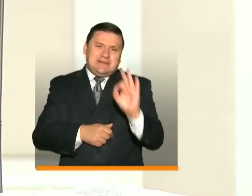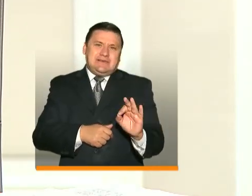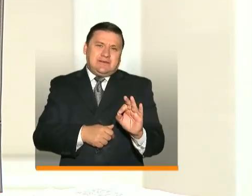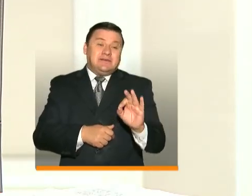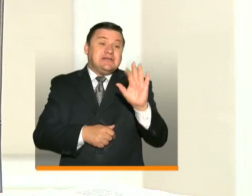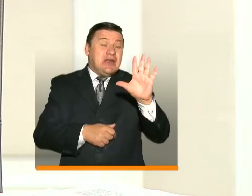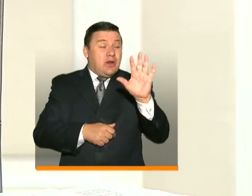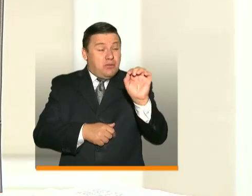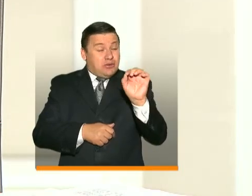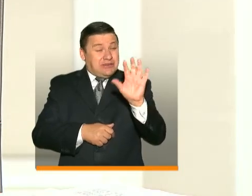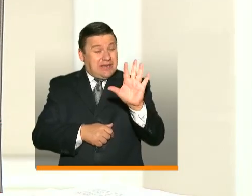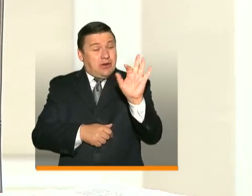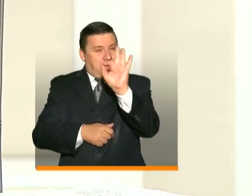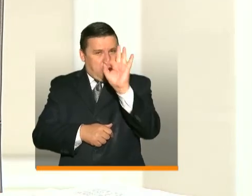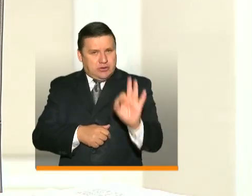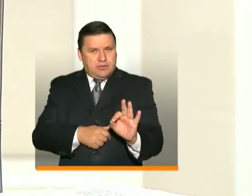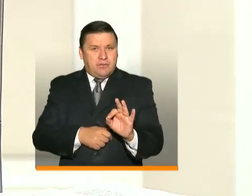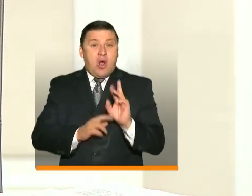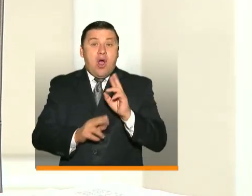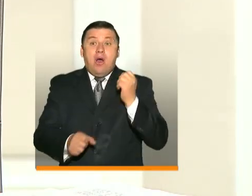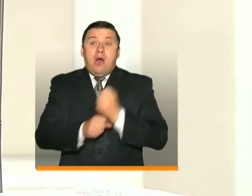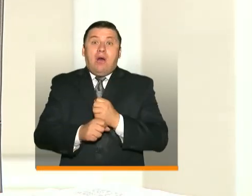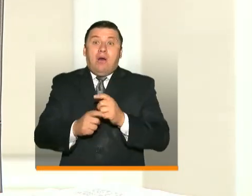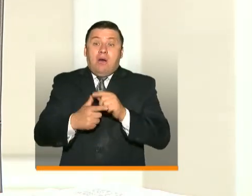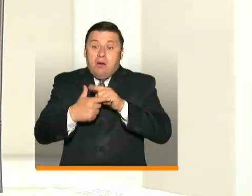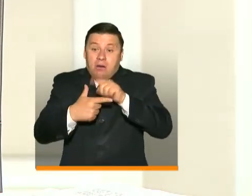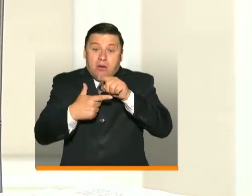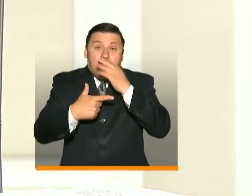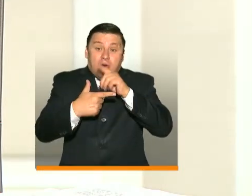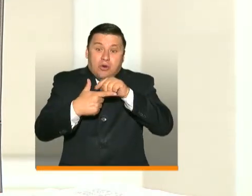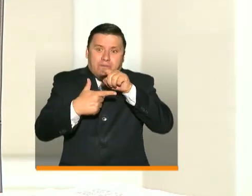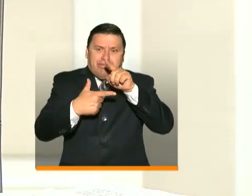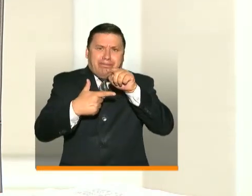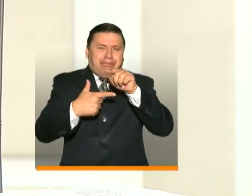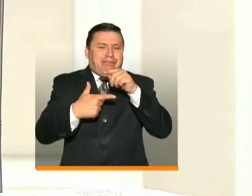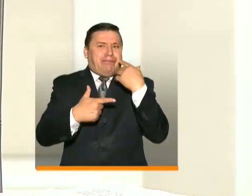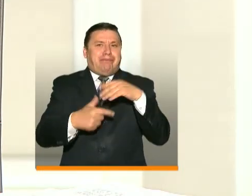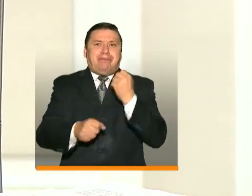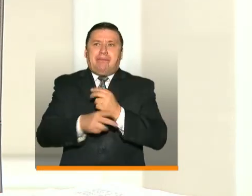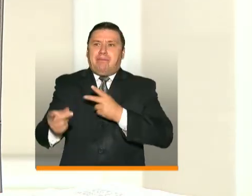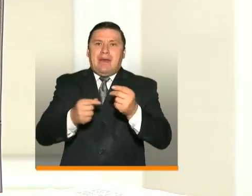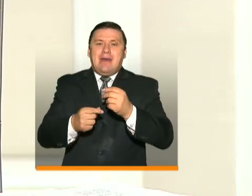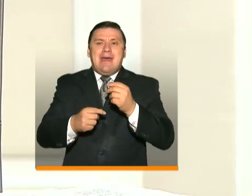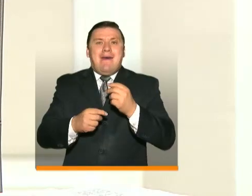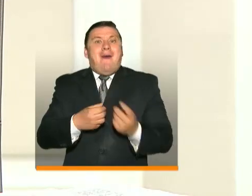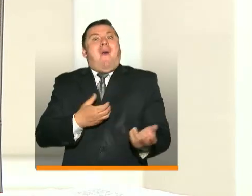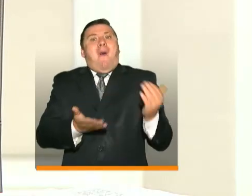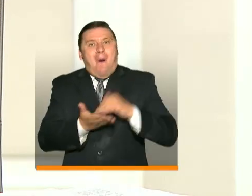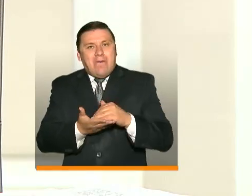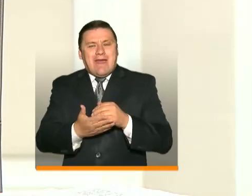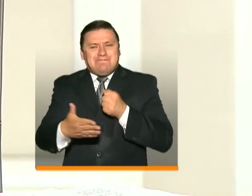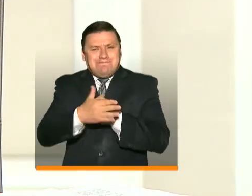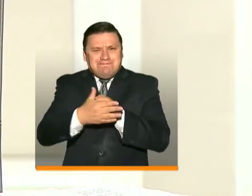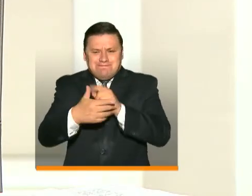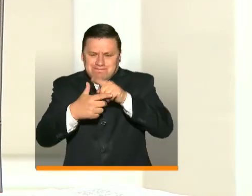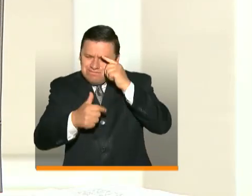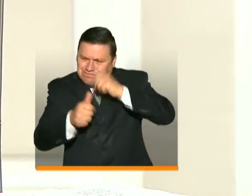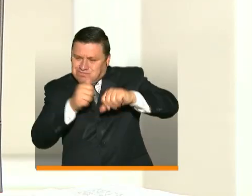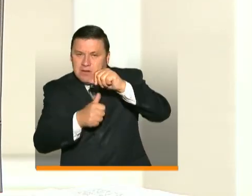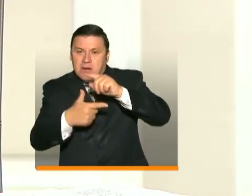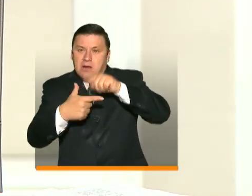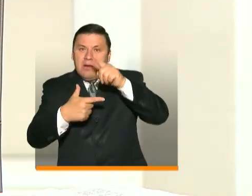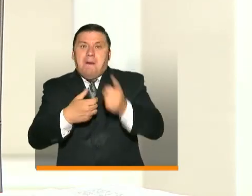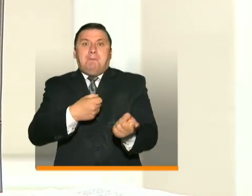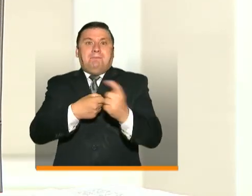Interno Bruto, bajar el desempleo a un dígito, lograr realmente que haya una gran sostenibilidad de los ingresos